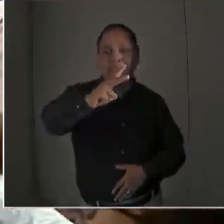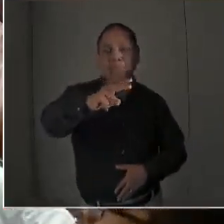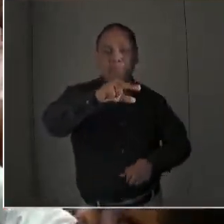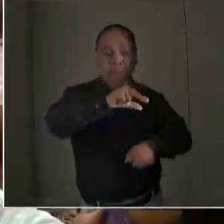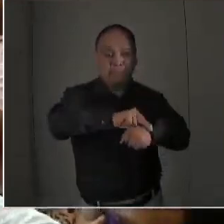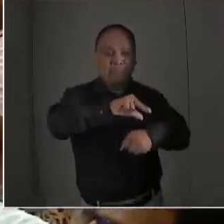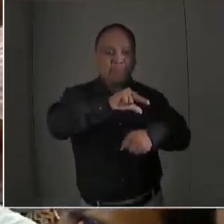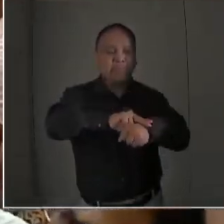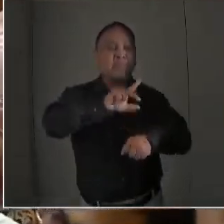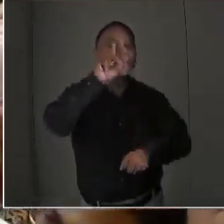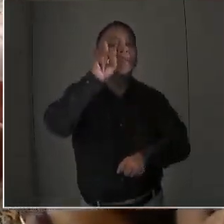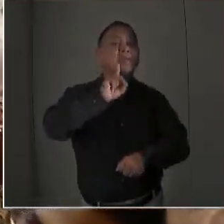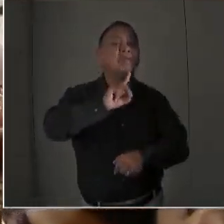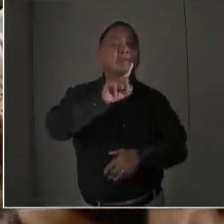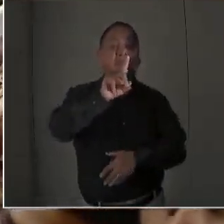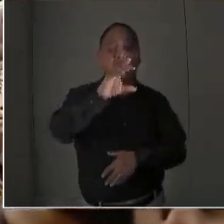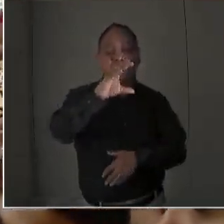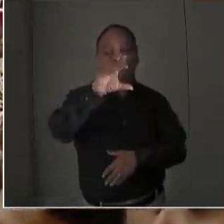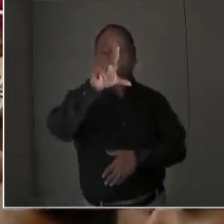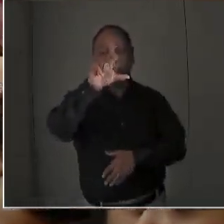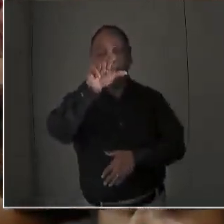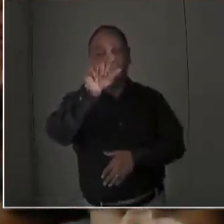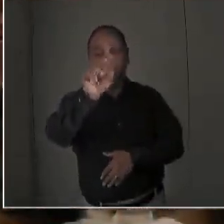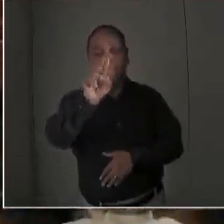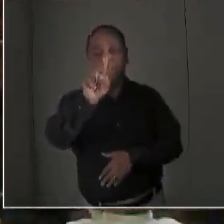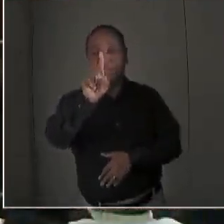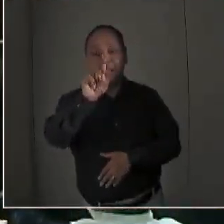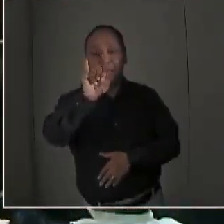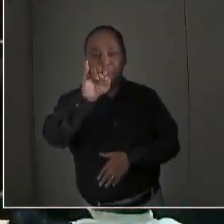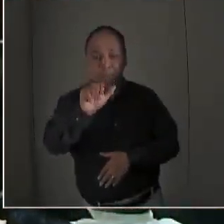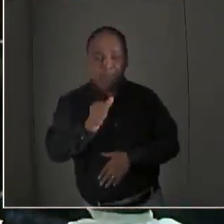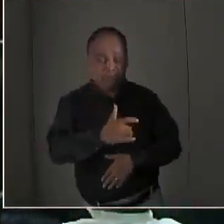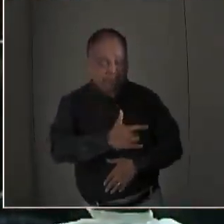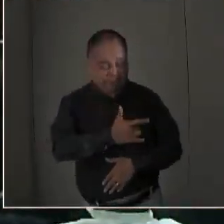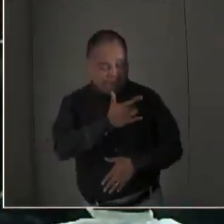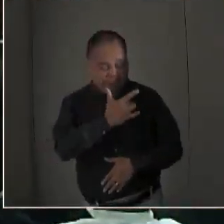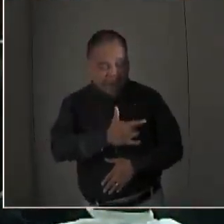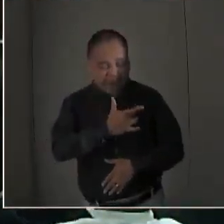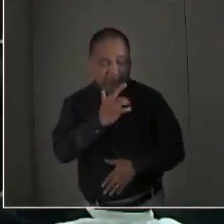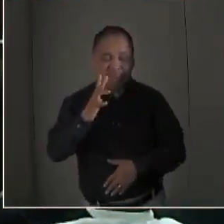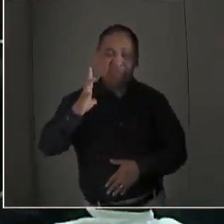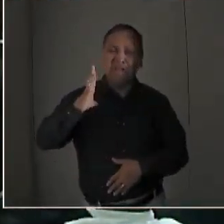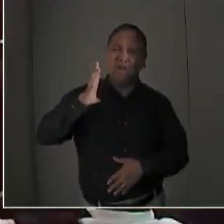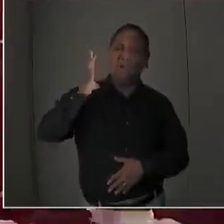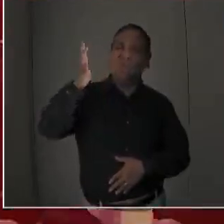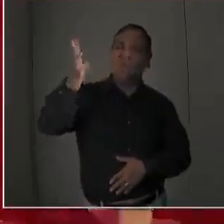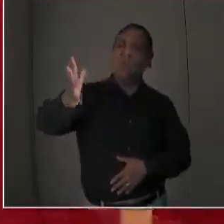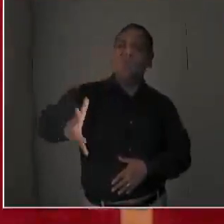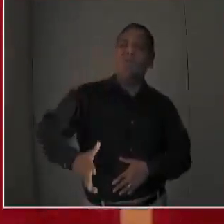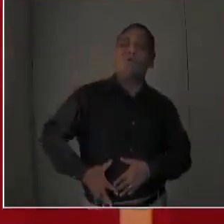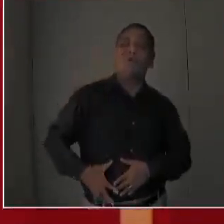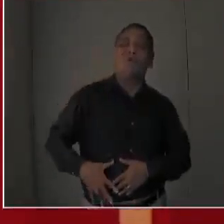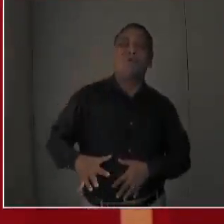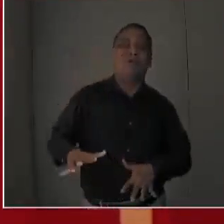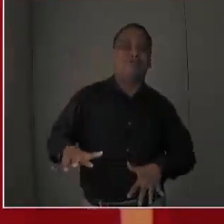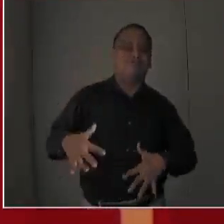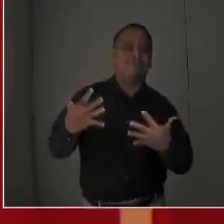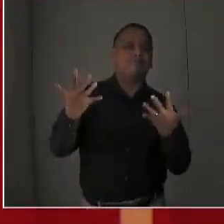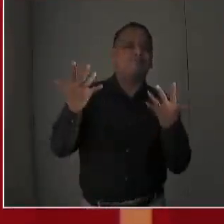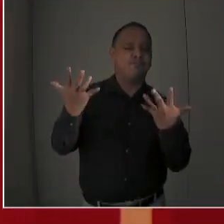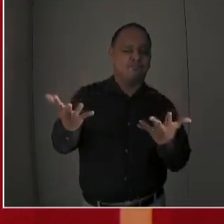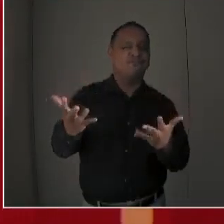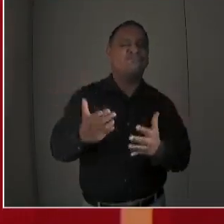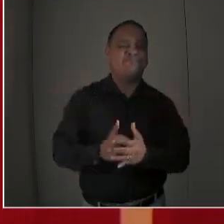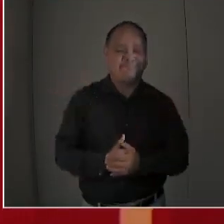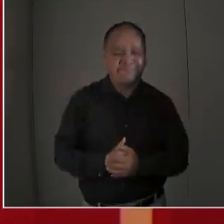doctora Claudia Sheinbaum Pardo, y tenemos que sentirnos muy, muy orgullosos de